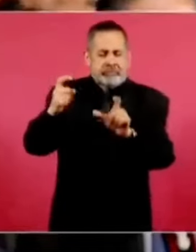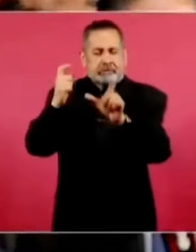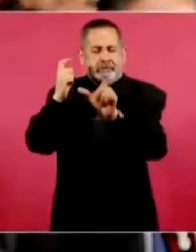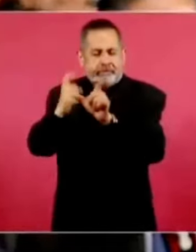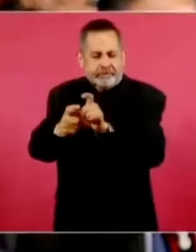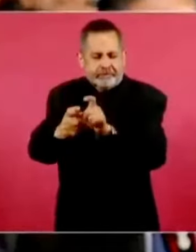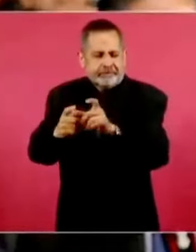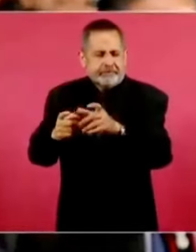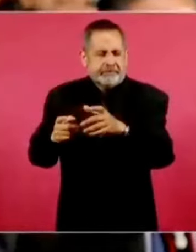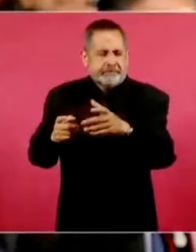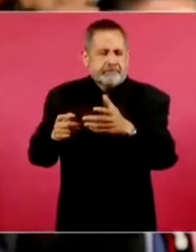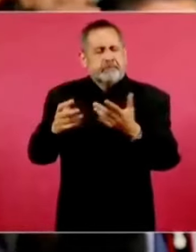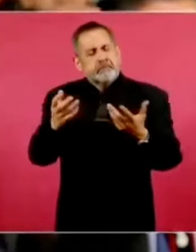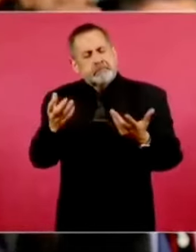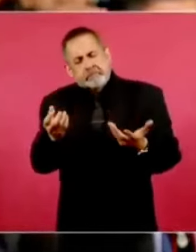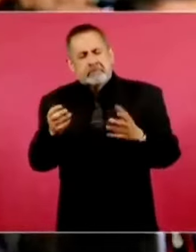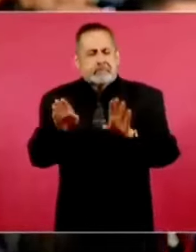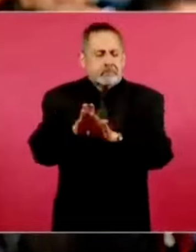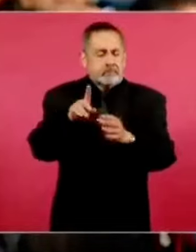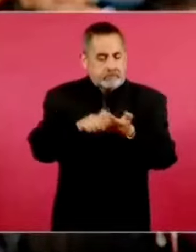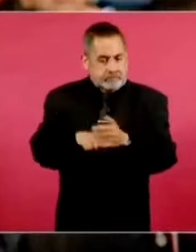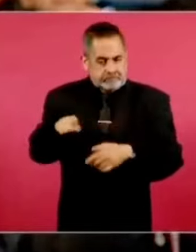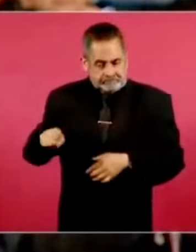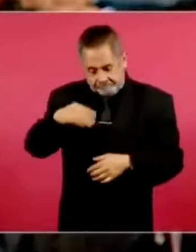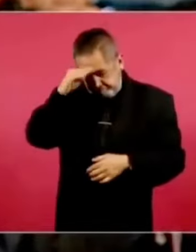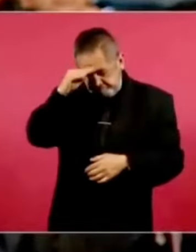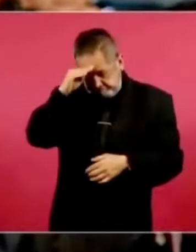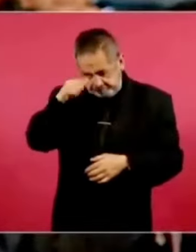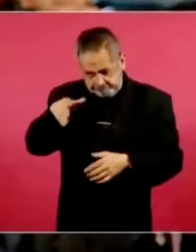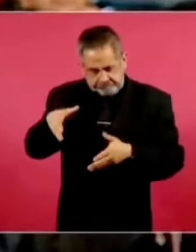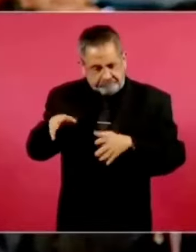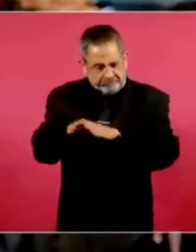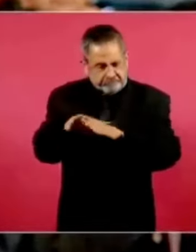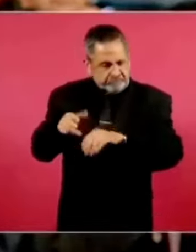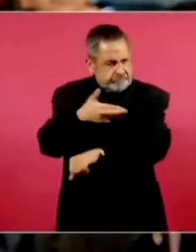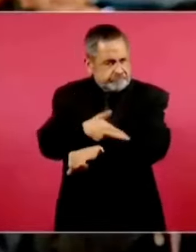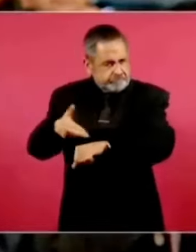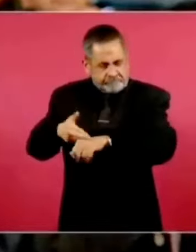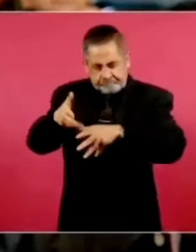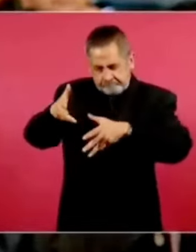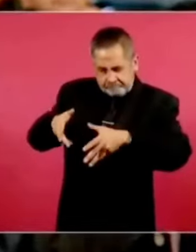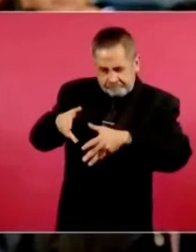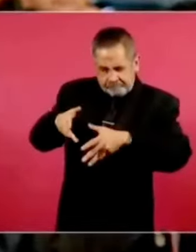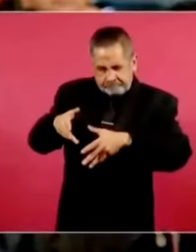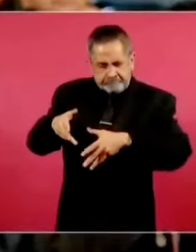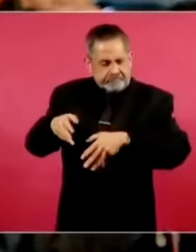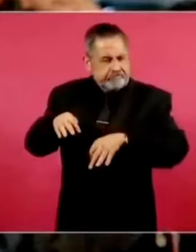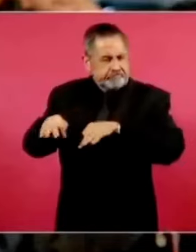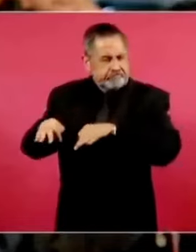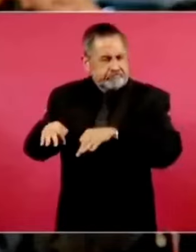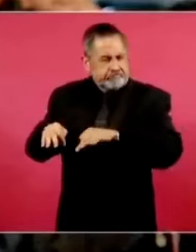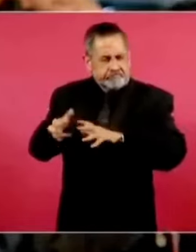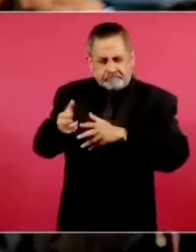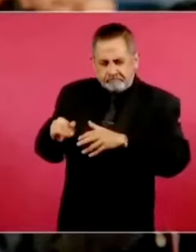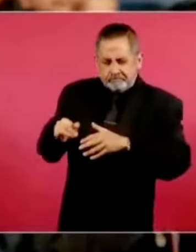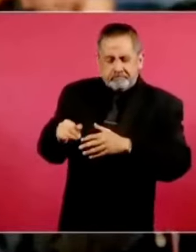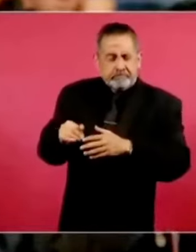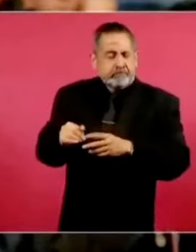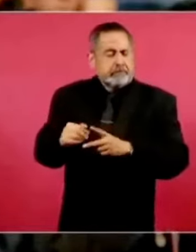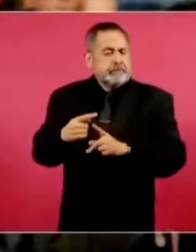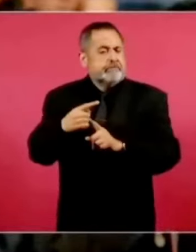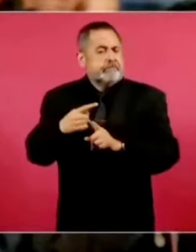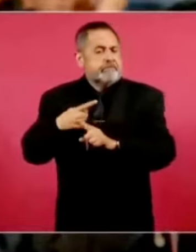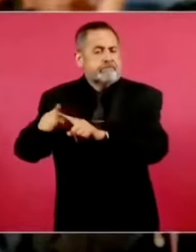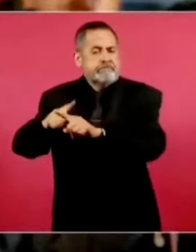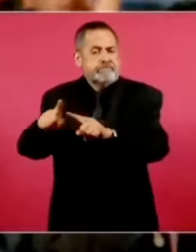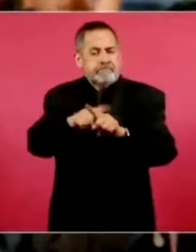comunismo, o si bien la estatización es una economía mixta y